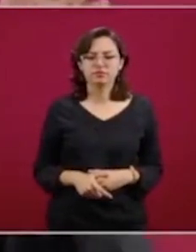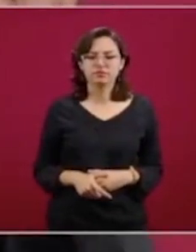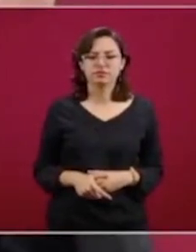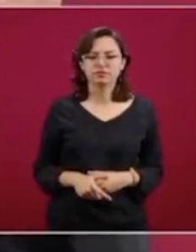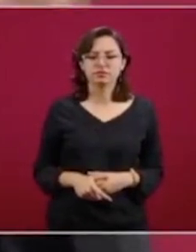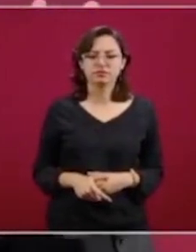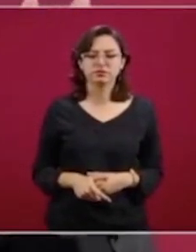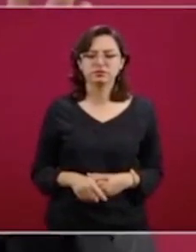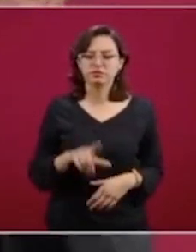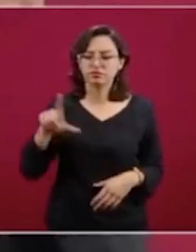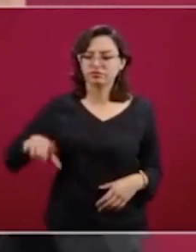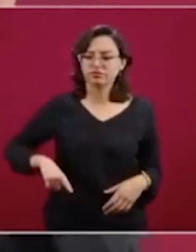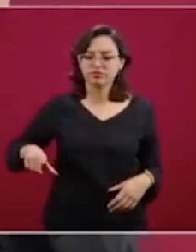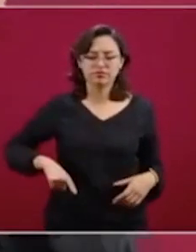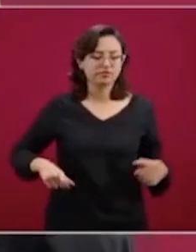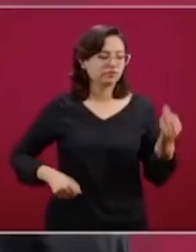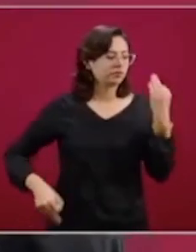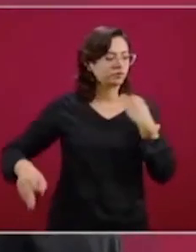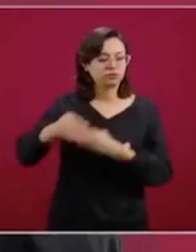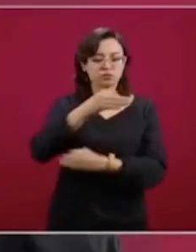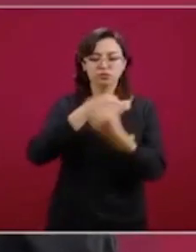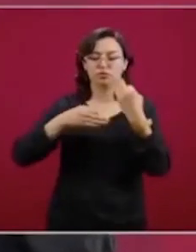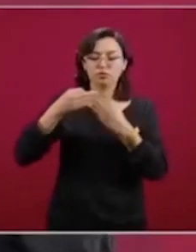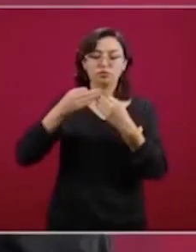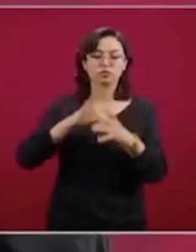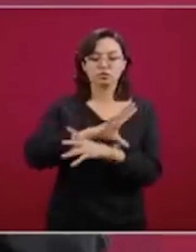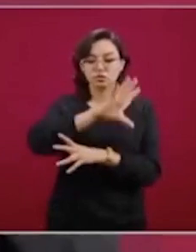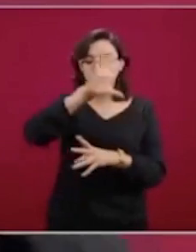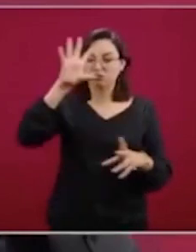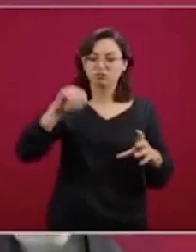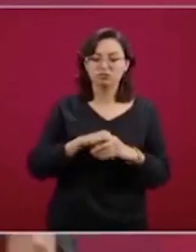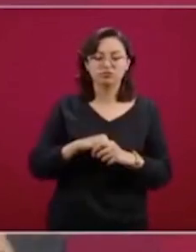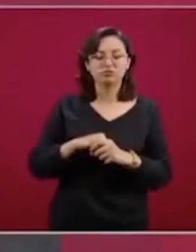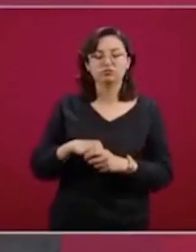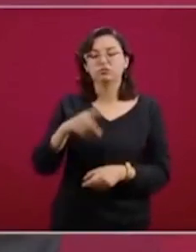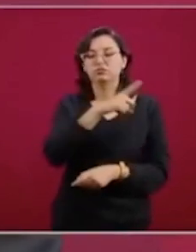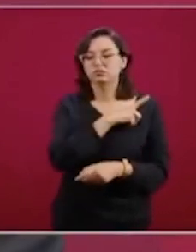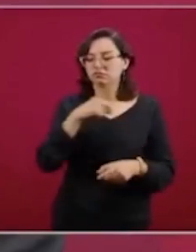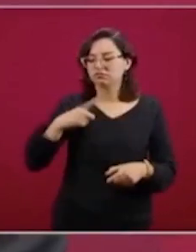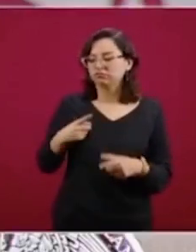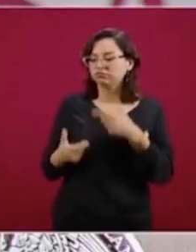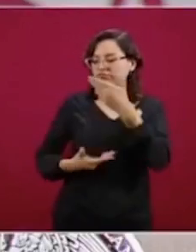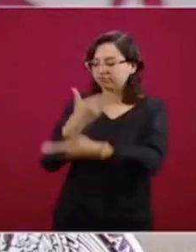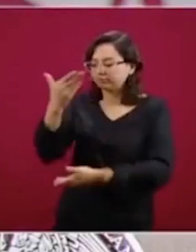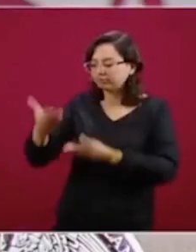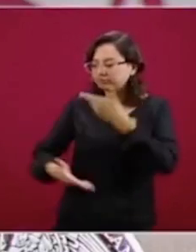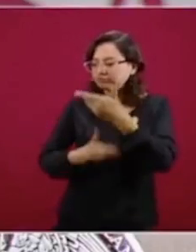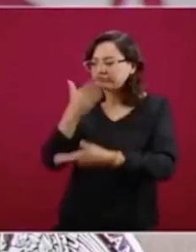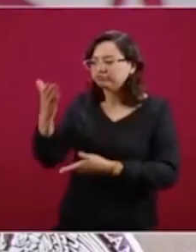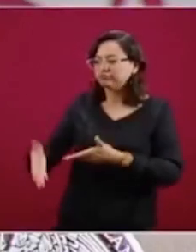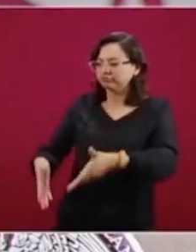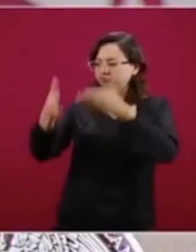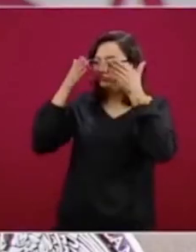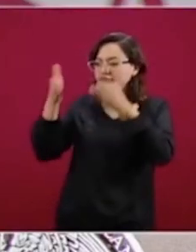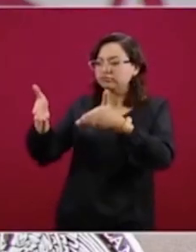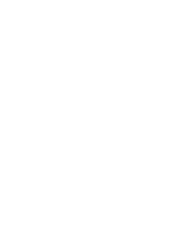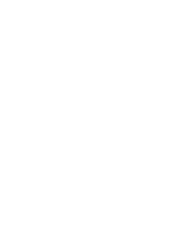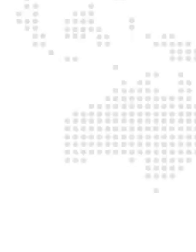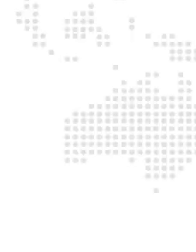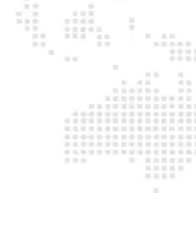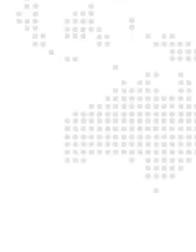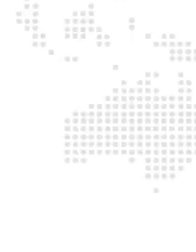Todo el gobierno tiene que estar dedicado a conseguir la felicidad del pueblo.